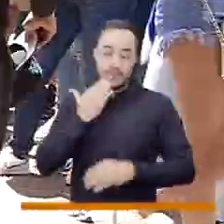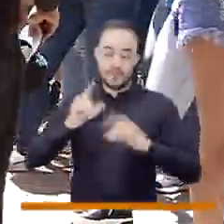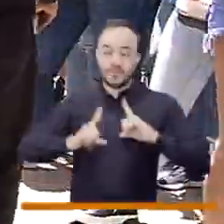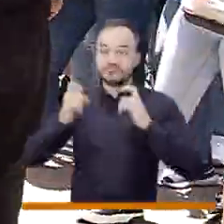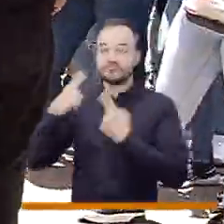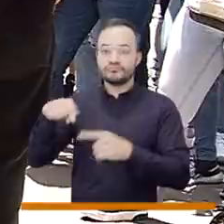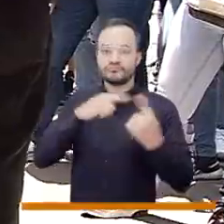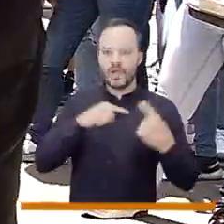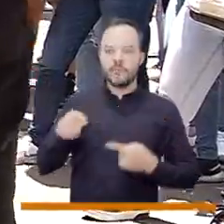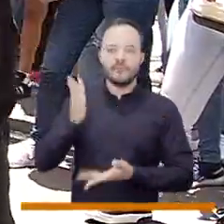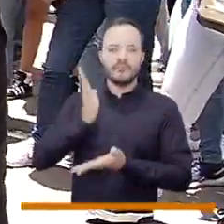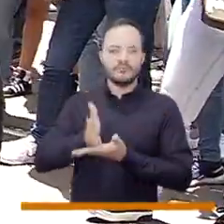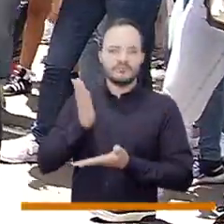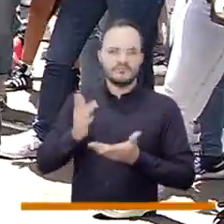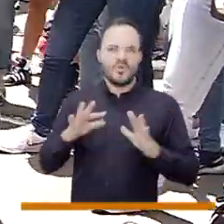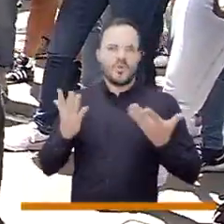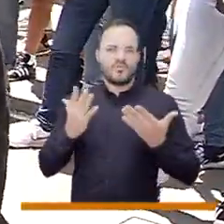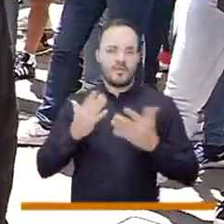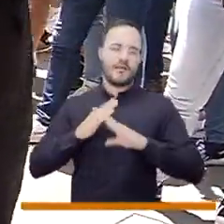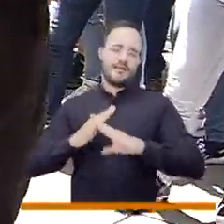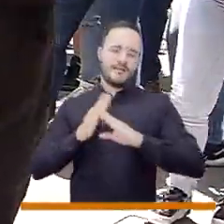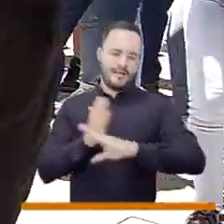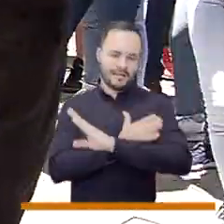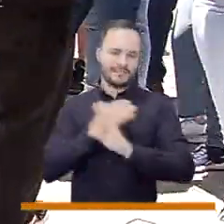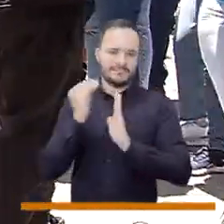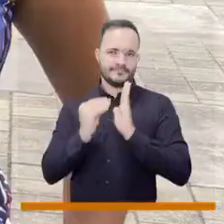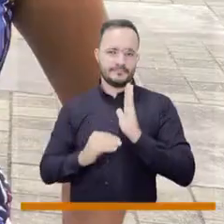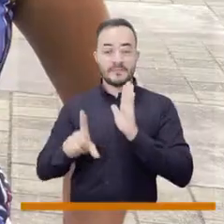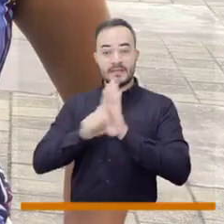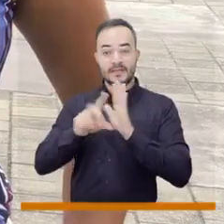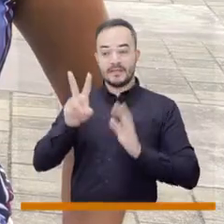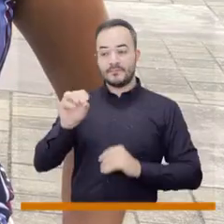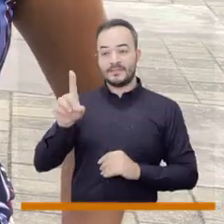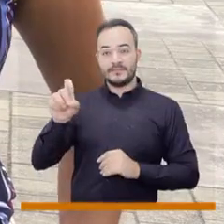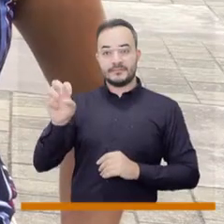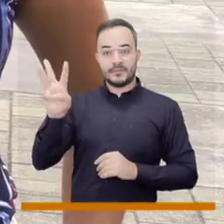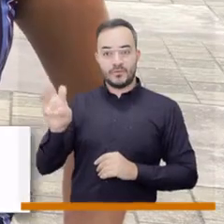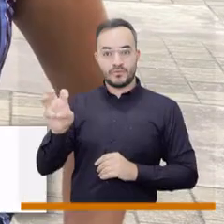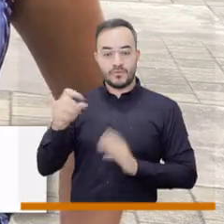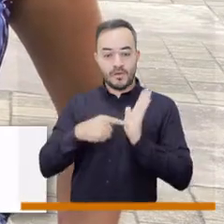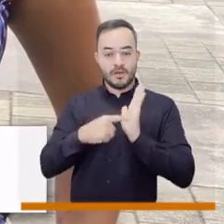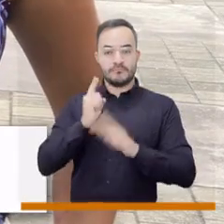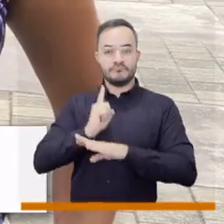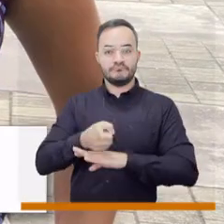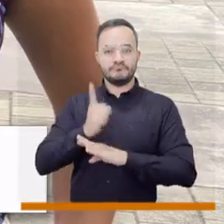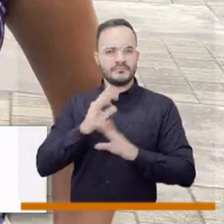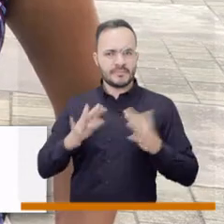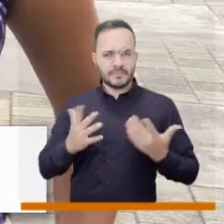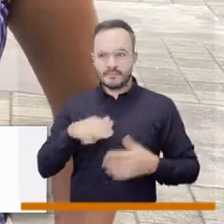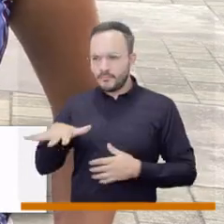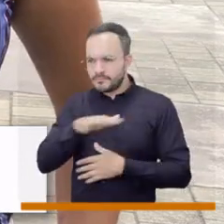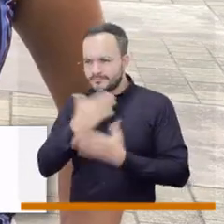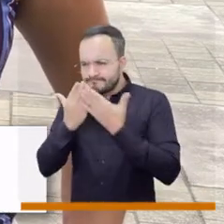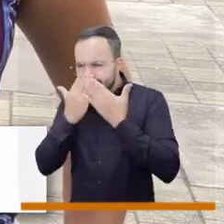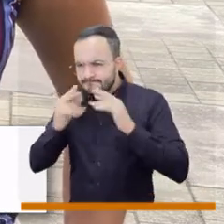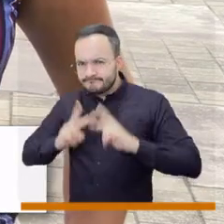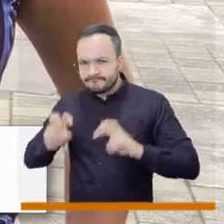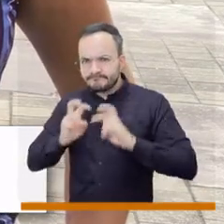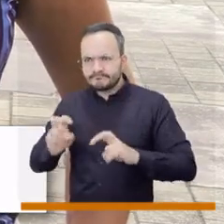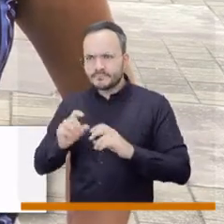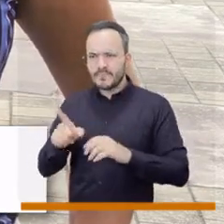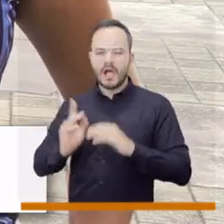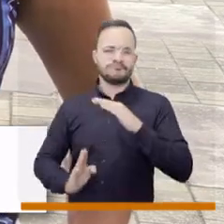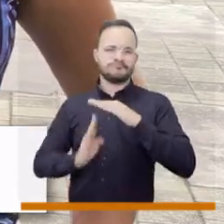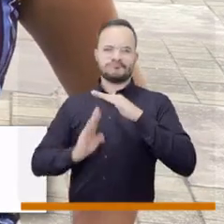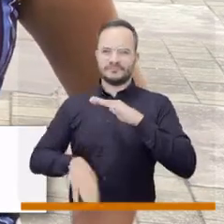también con los turistas. Uno de los principales beneficios es que la ley 2068 determina que estos estudios de capacidad de